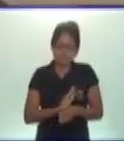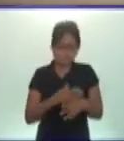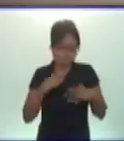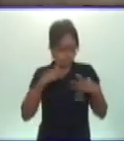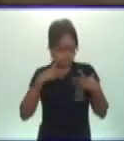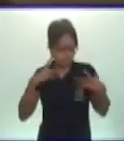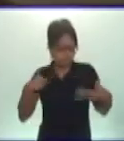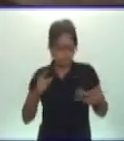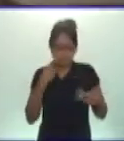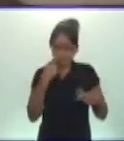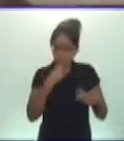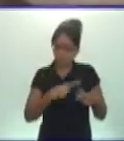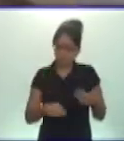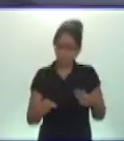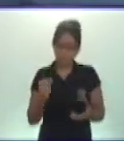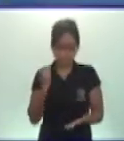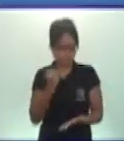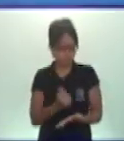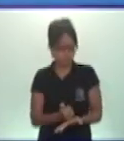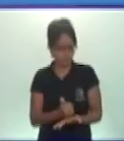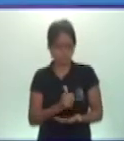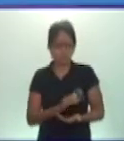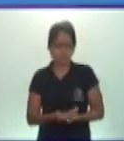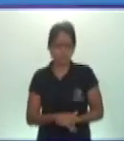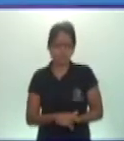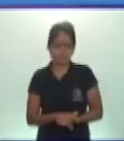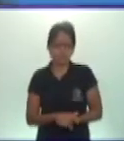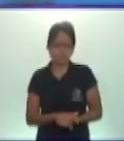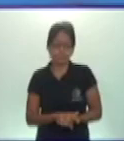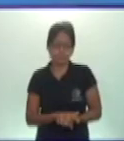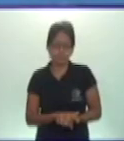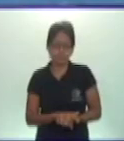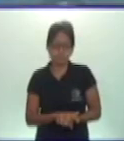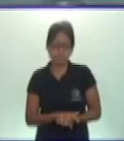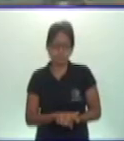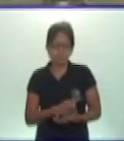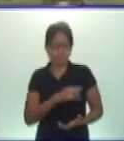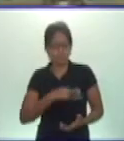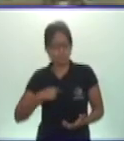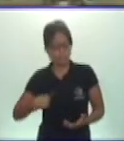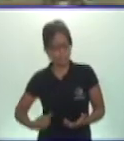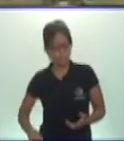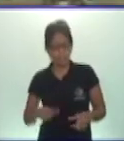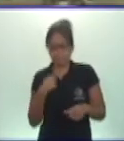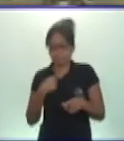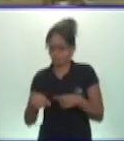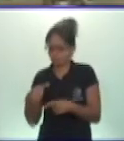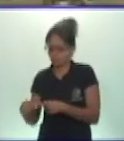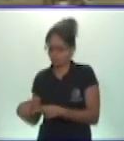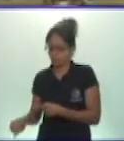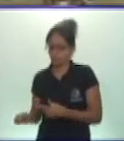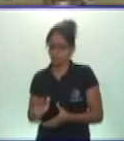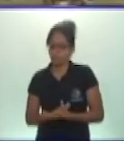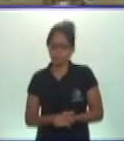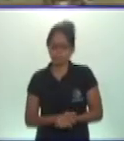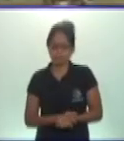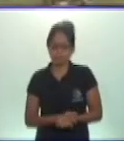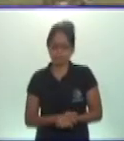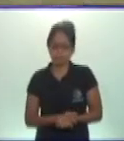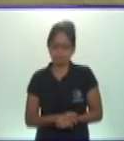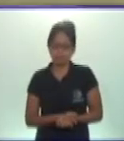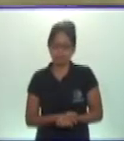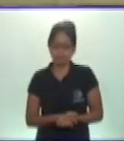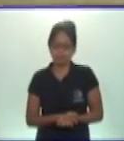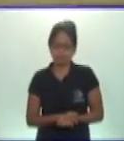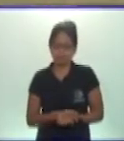de Granada, la Gran Muralla China y la Ciudad Prohibida, el cable transatlántico, el Canal de Suez y el puente de Brooklyn. Si antes